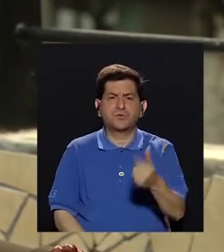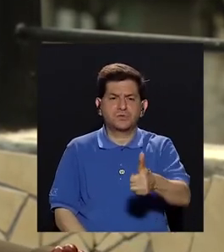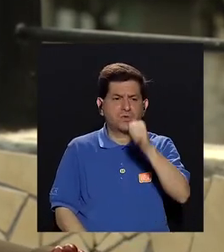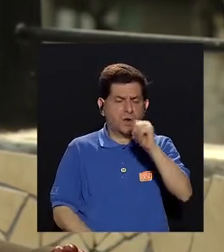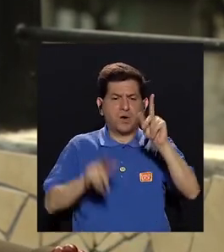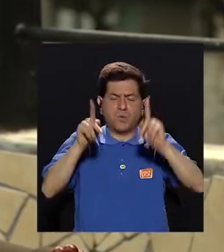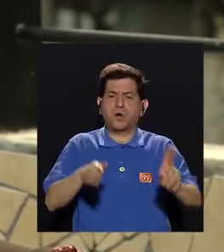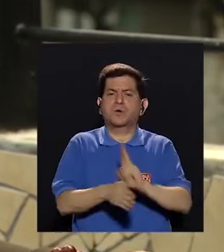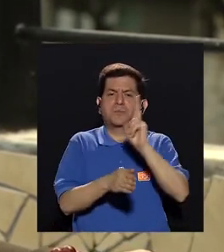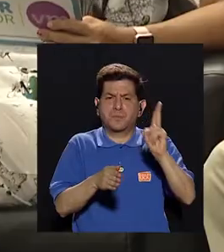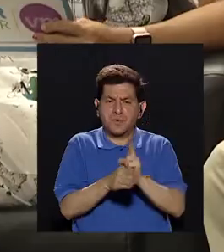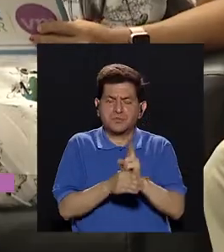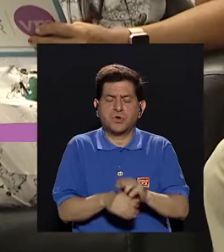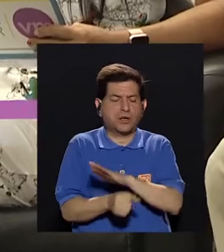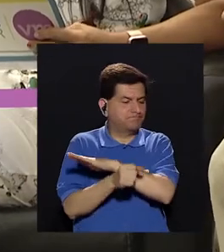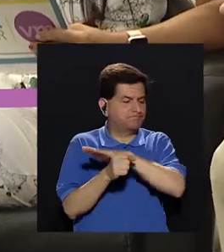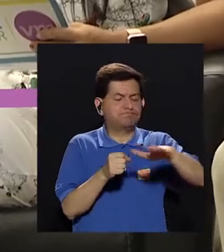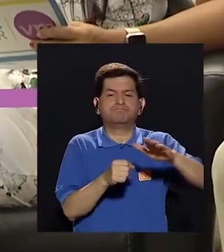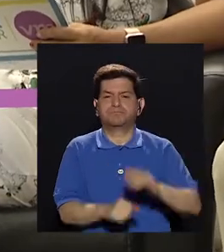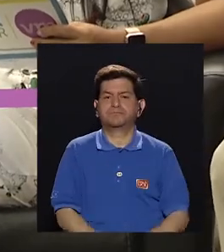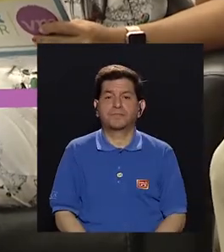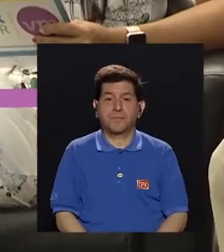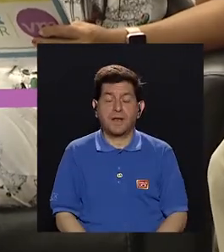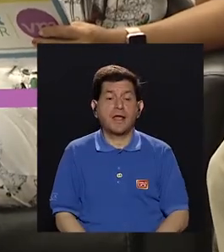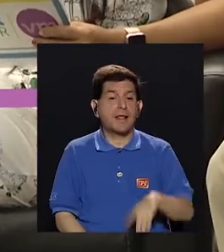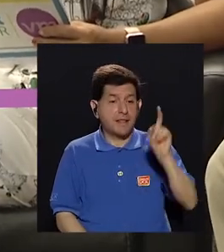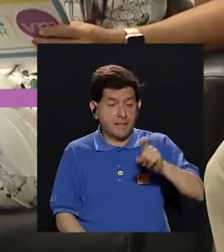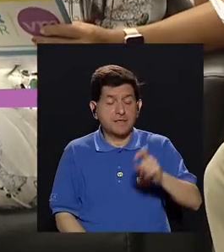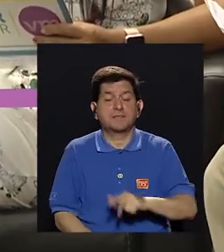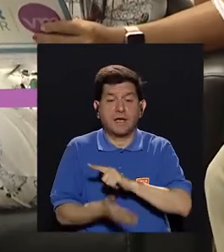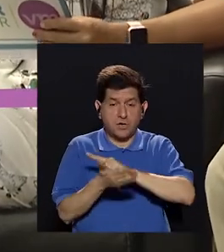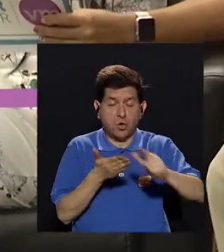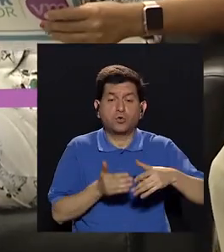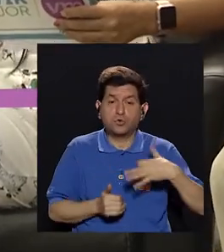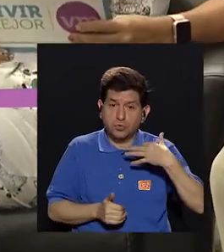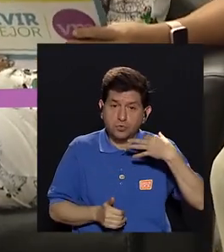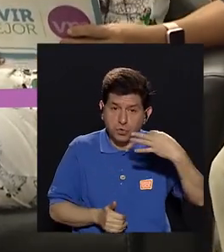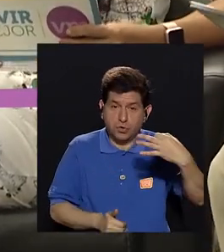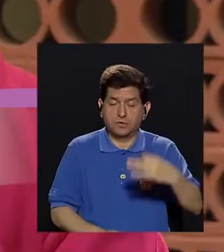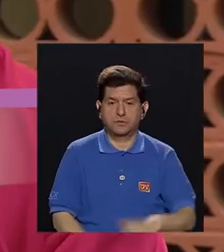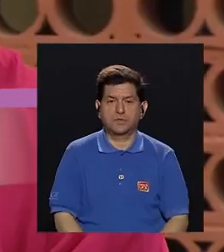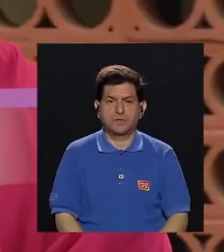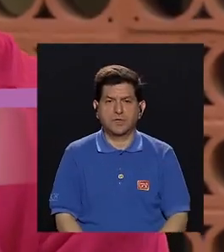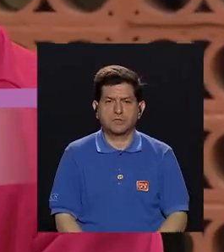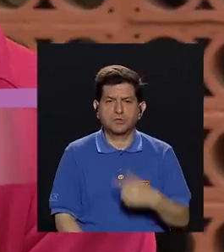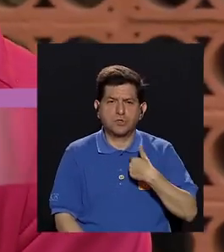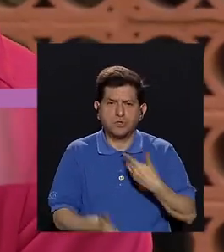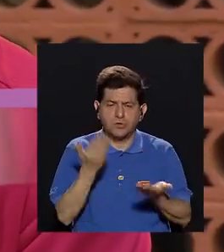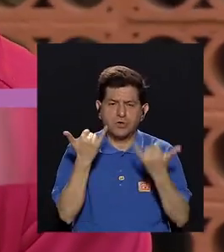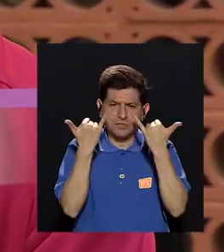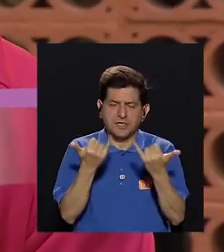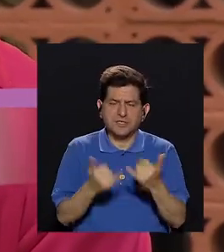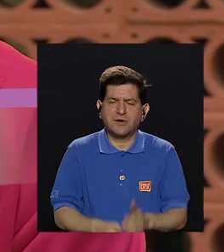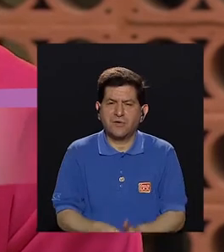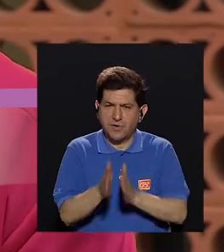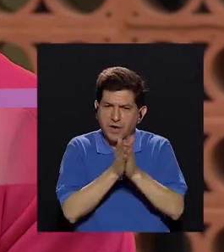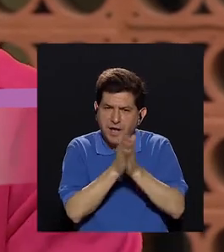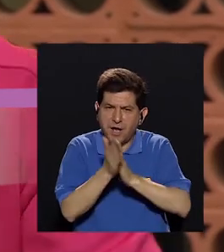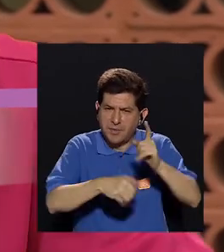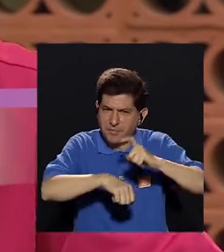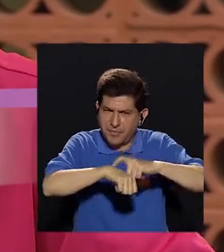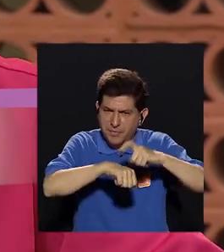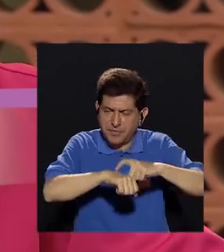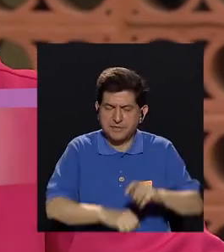diaria, ¿verdad? Yo me voy a robar tal vez este segmento con permiso de Fabiola, porque se me queda otra pregunta que va en la misma